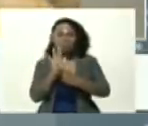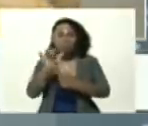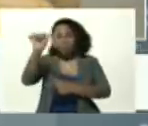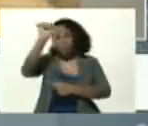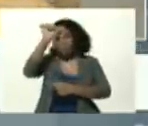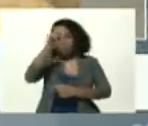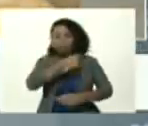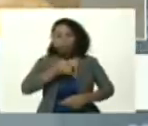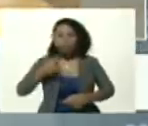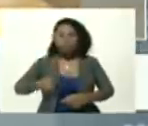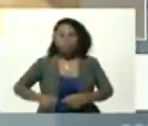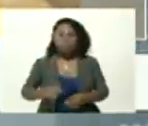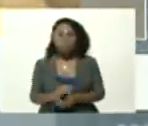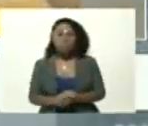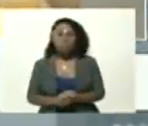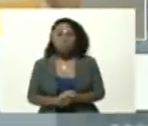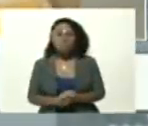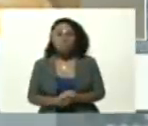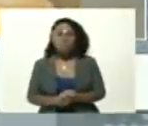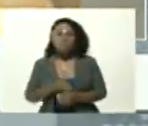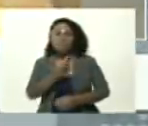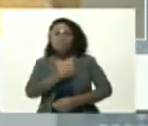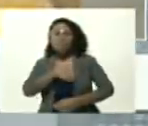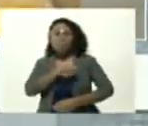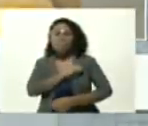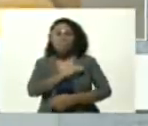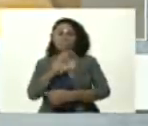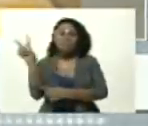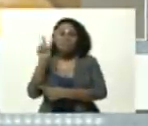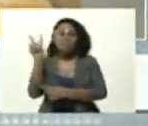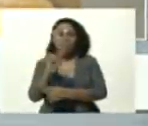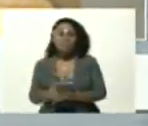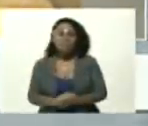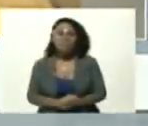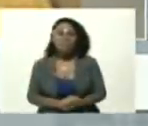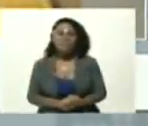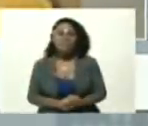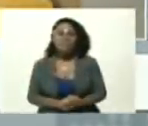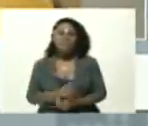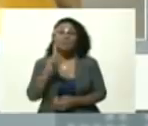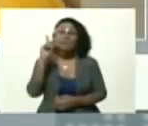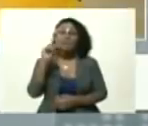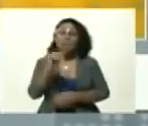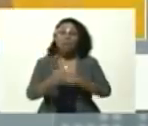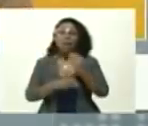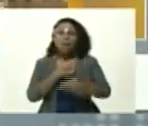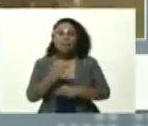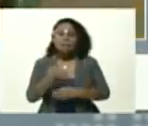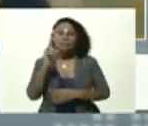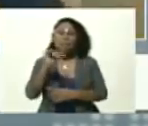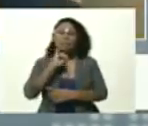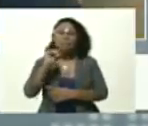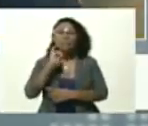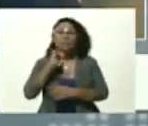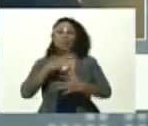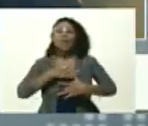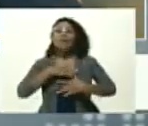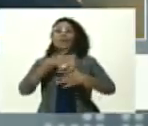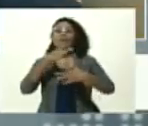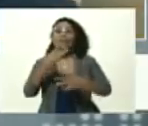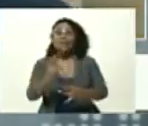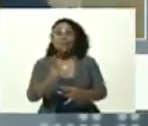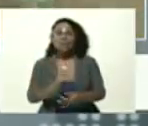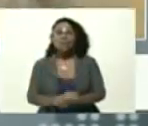la China, de España a Venezuela. También vamos a tener noticias interesantísimas